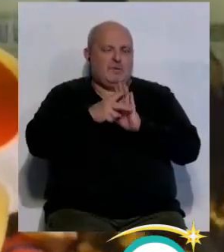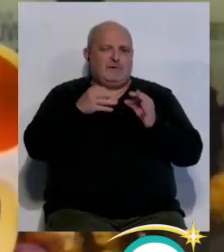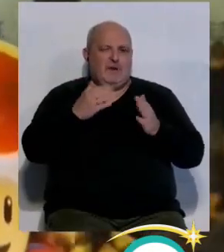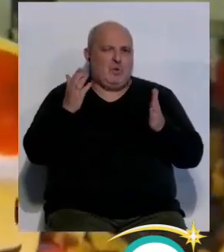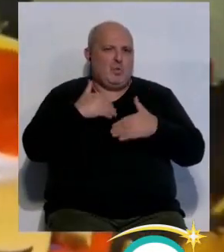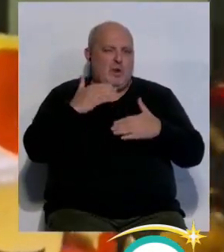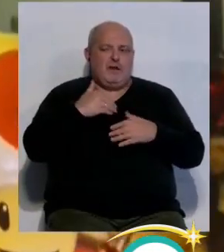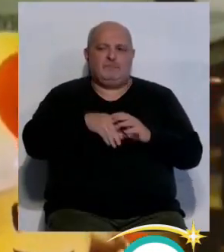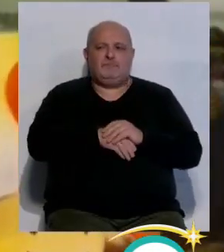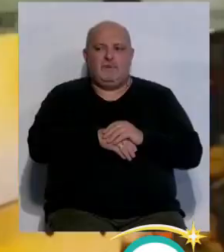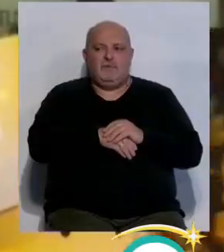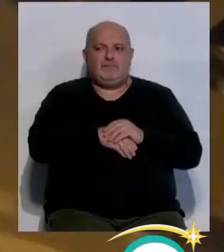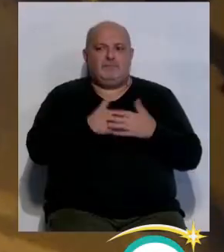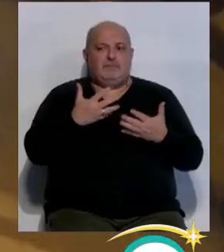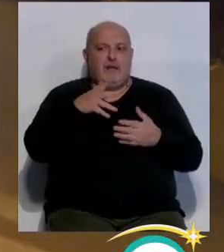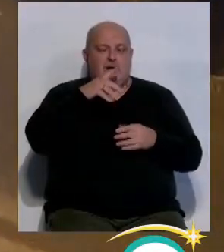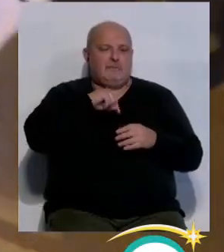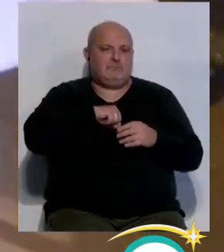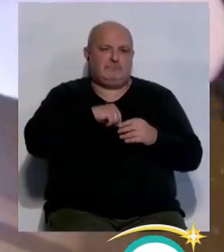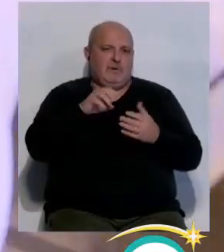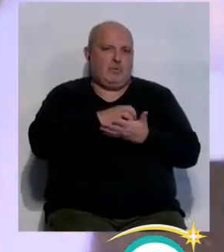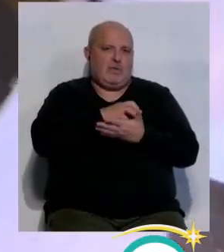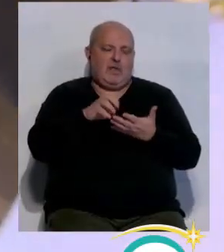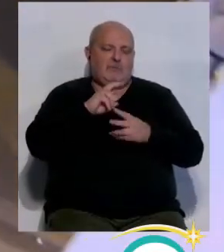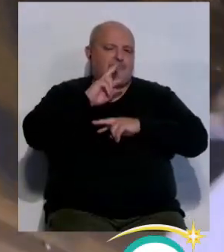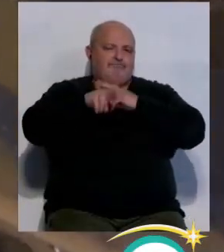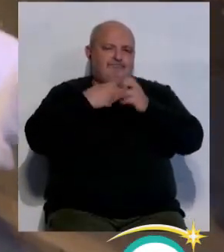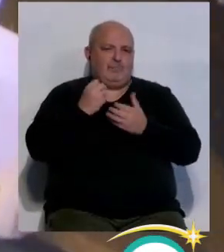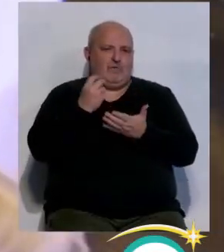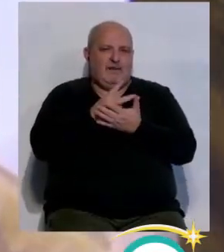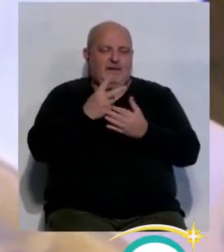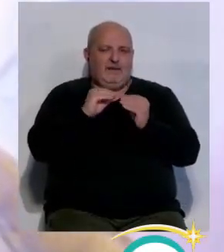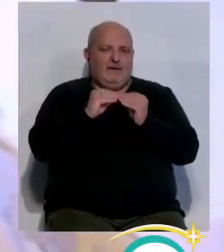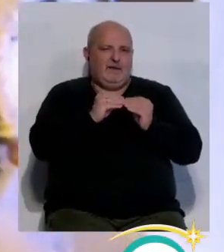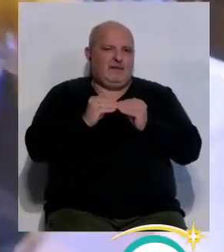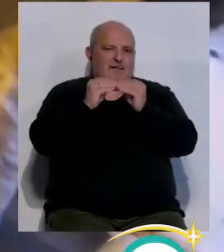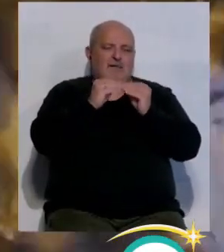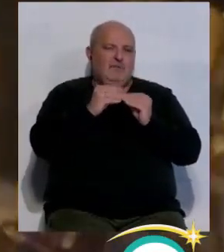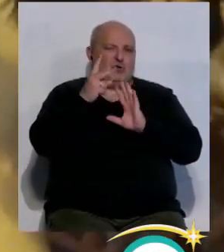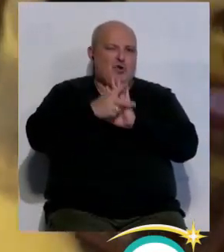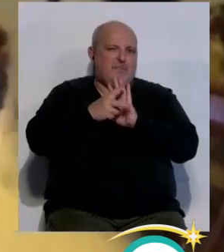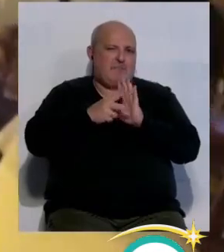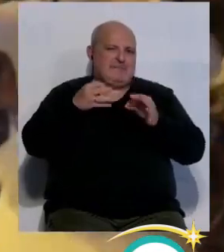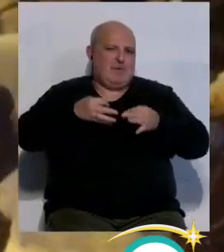seguridad actualizadas que teníamos, y bueno, pues no cabía la duda de que había que actualizarlo, de manera